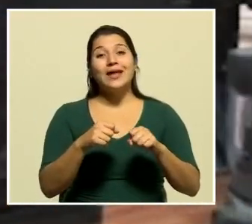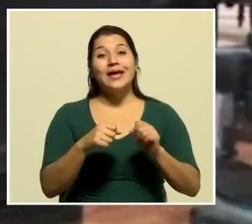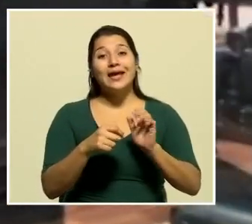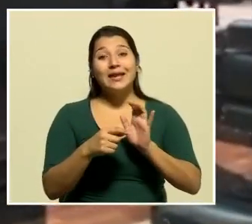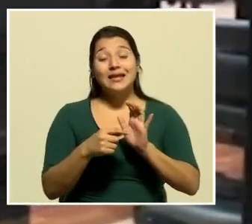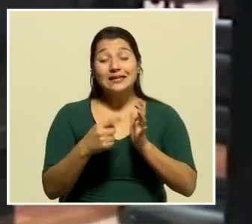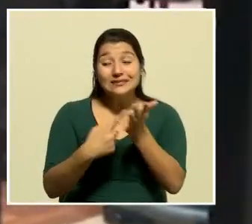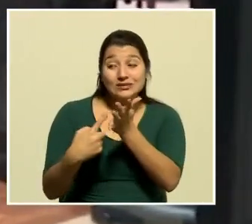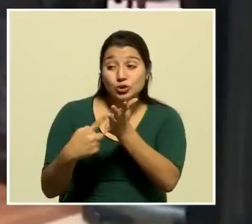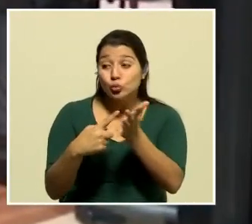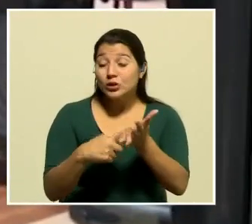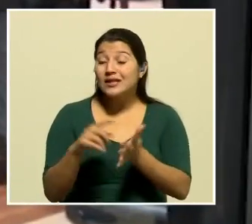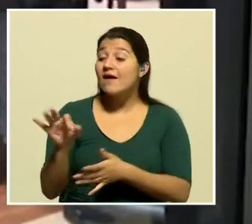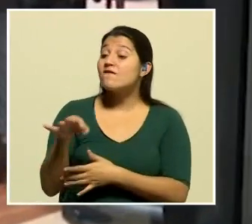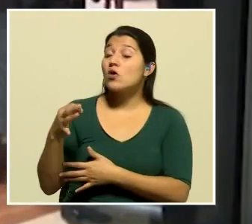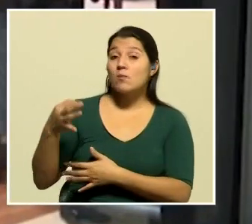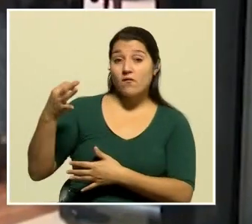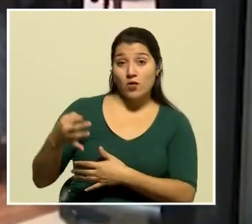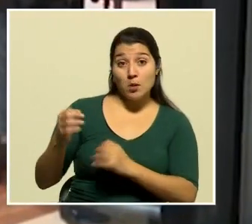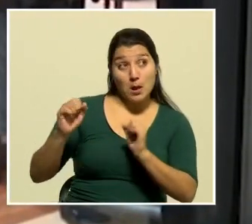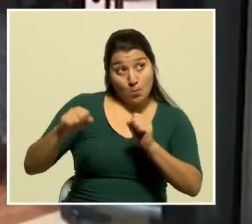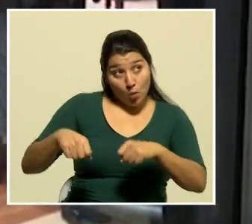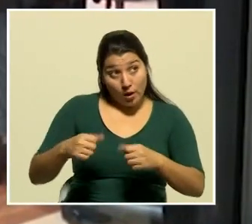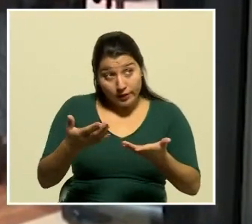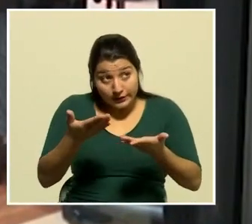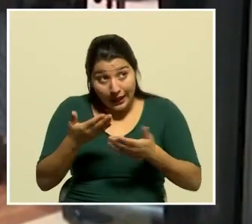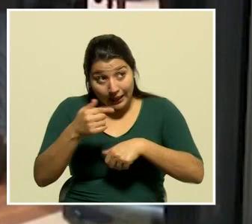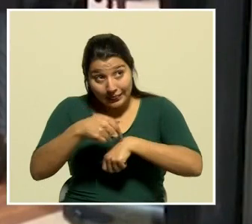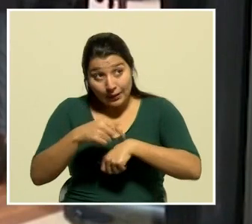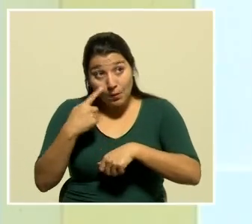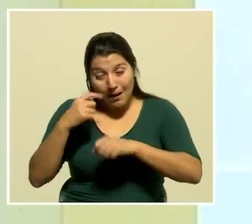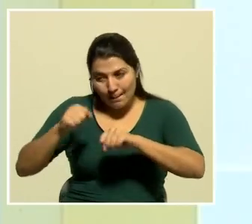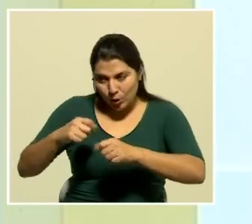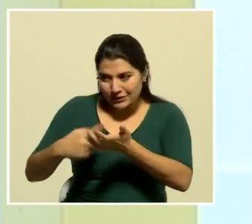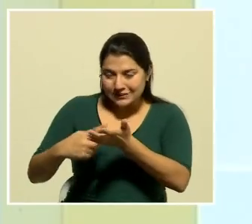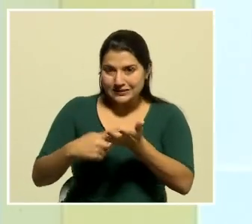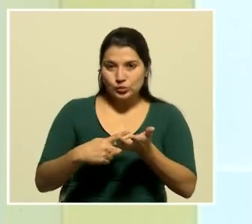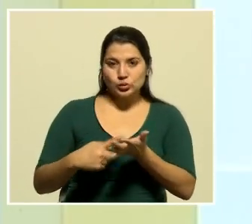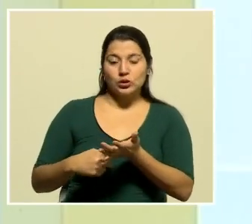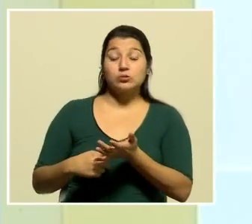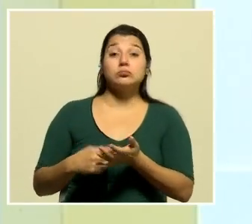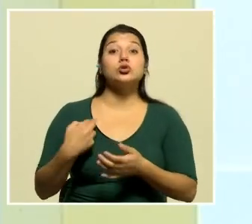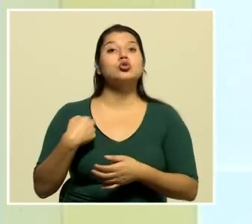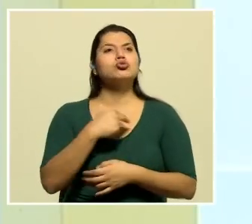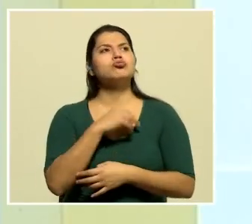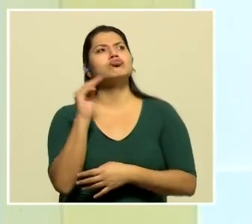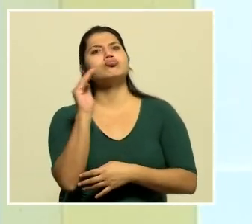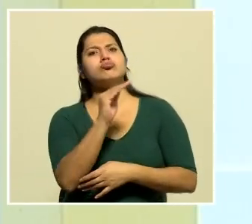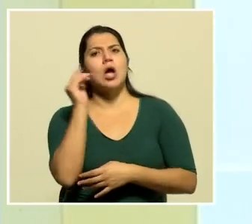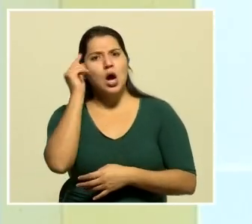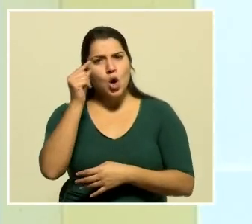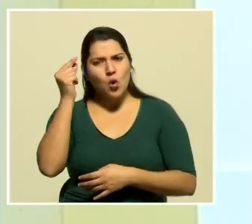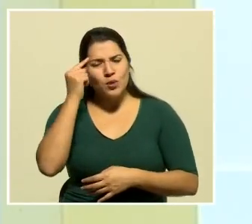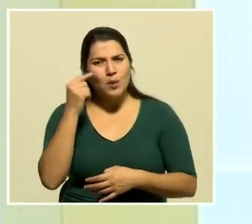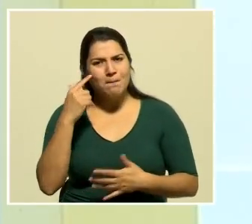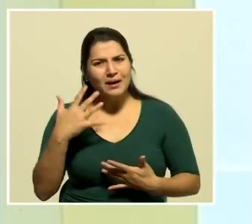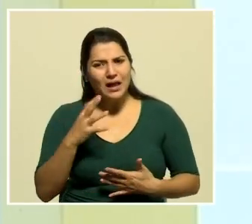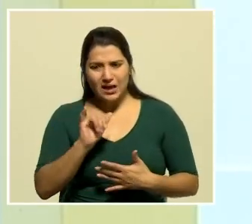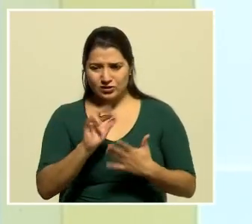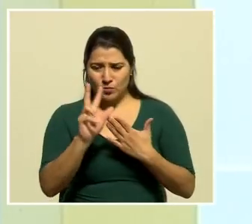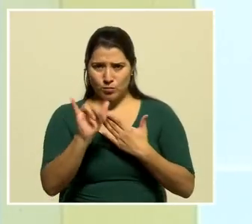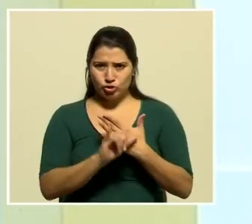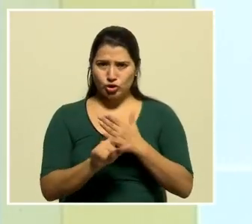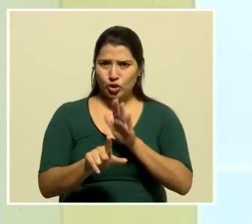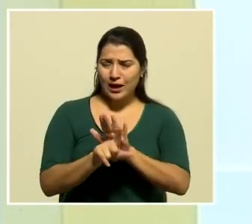manera formal y que se les permita analizar bien las iniciativas. Hago un llamado de atención al Gobierno de la República para que estos proyectos de